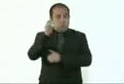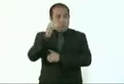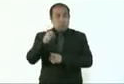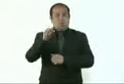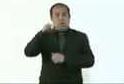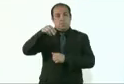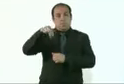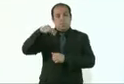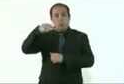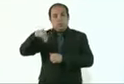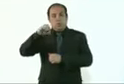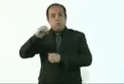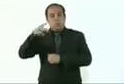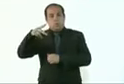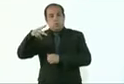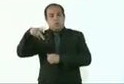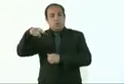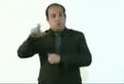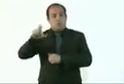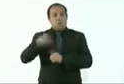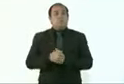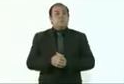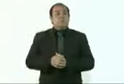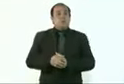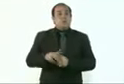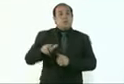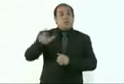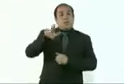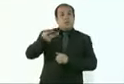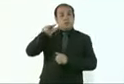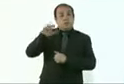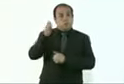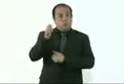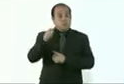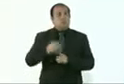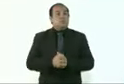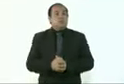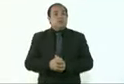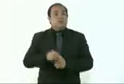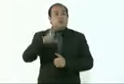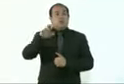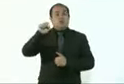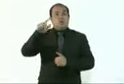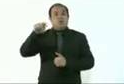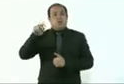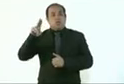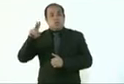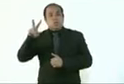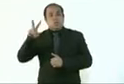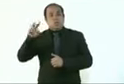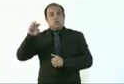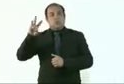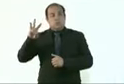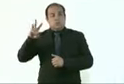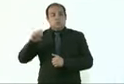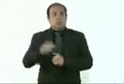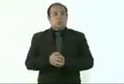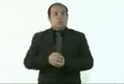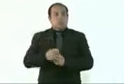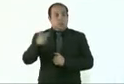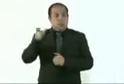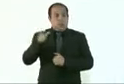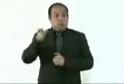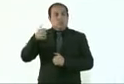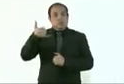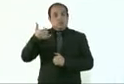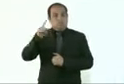M, N, Ñ, O, P, Q. Y el martes 18 de enero, R, S, T, U, B, W,